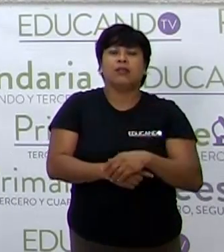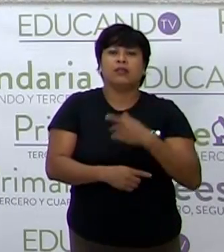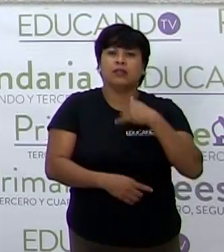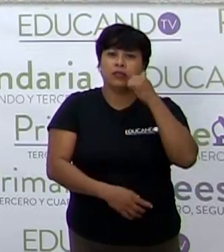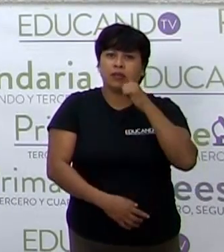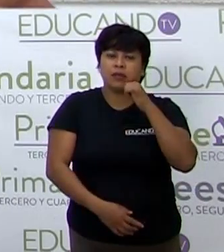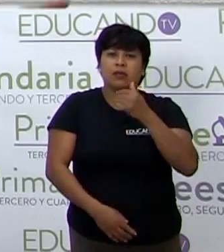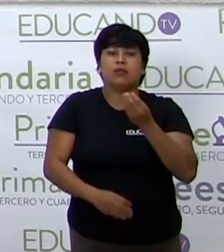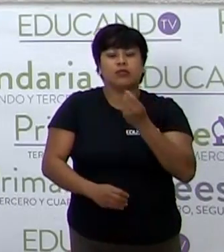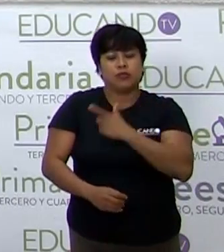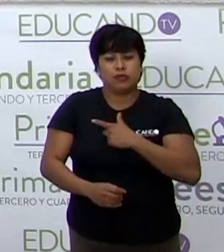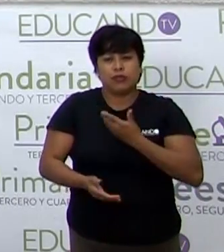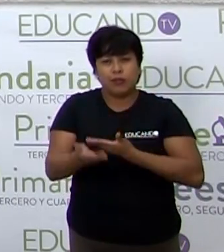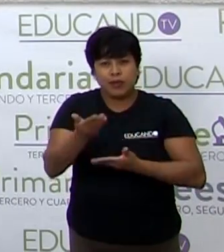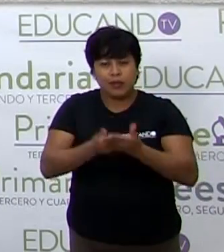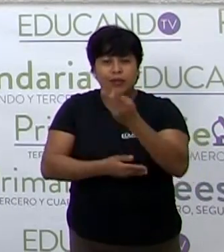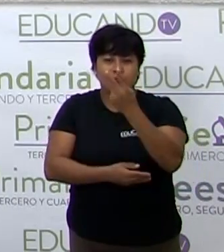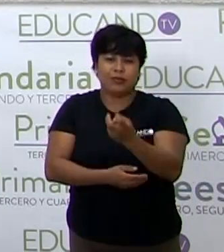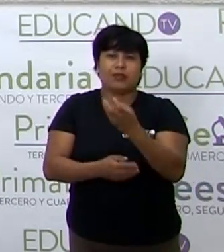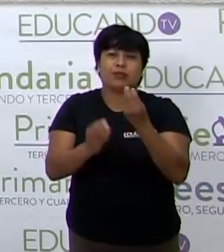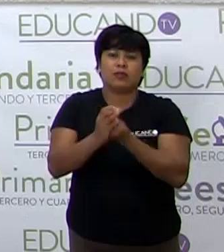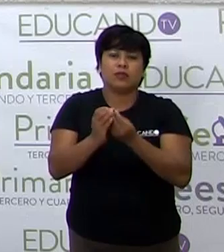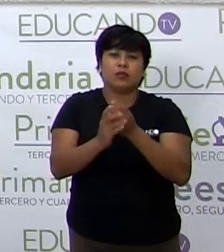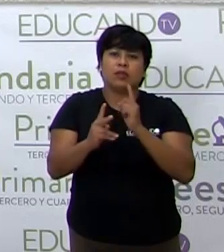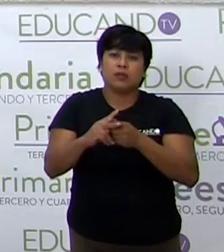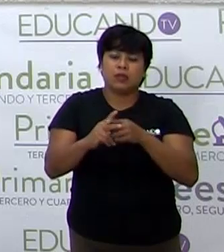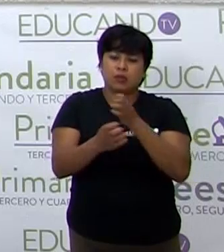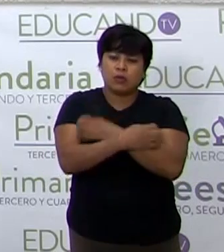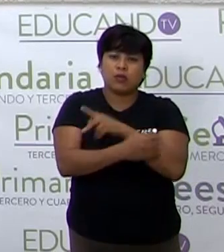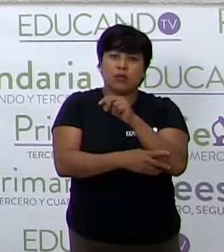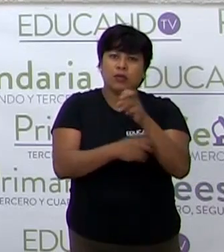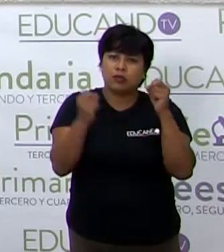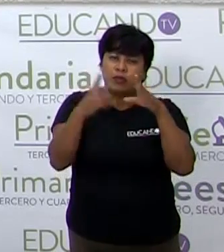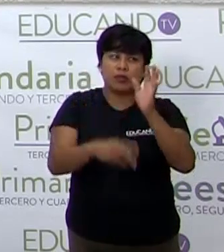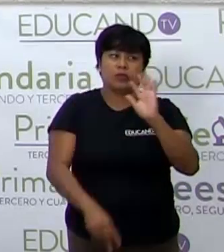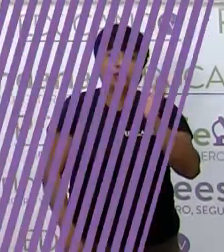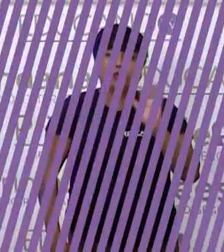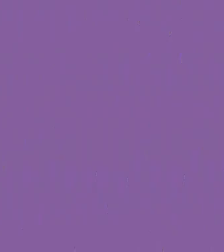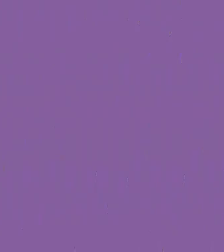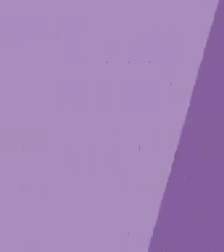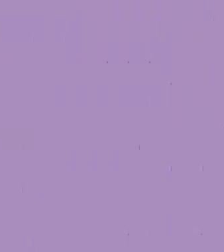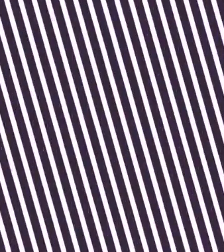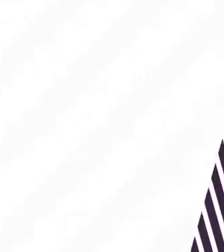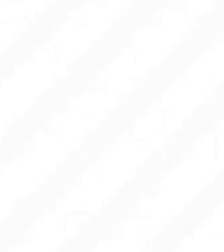siempre es un gusto compartir contigo estas sesiones de matemáticas en Educando TV. Nos vemos.